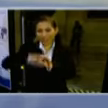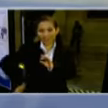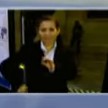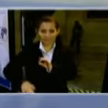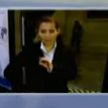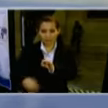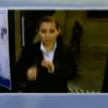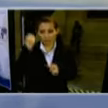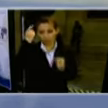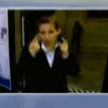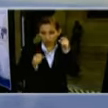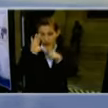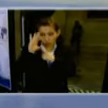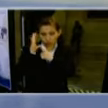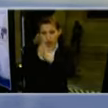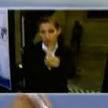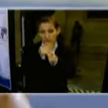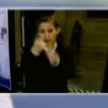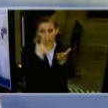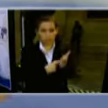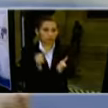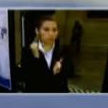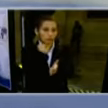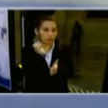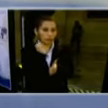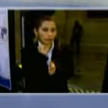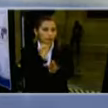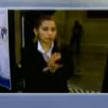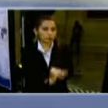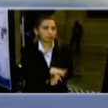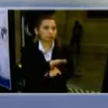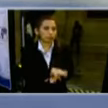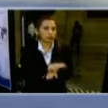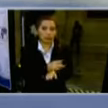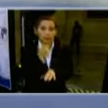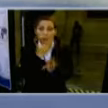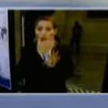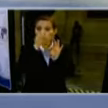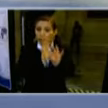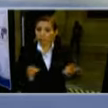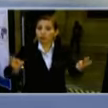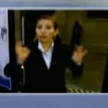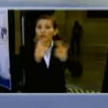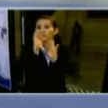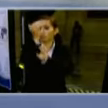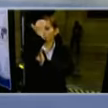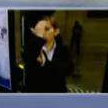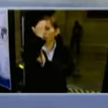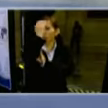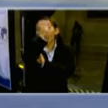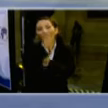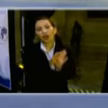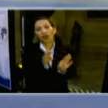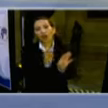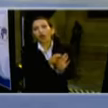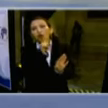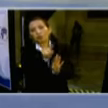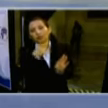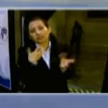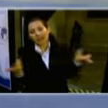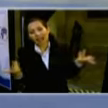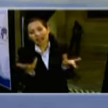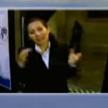también desde algunas de las comisiones del Senado, en el sentido de que es muy importante que conozcamos cómo se toman y cómo se